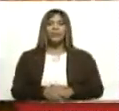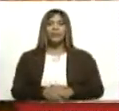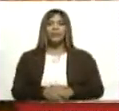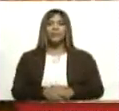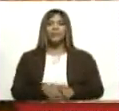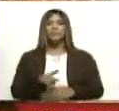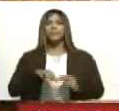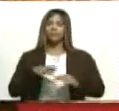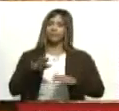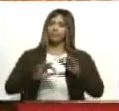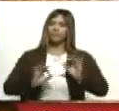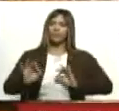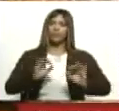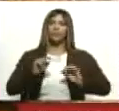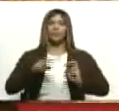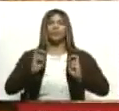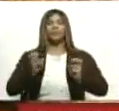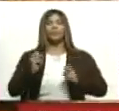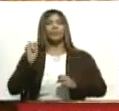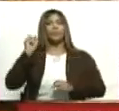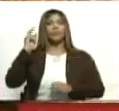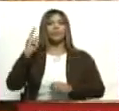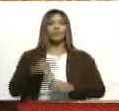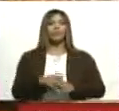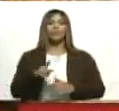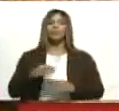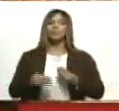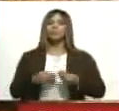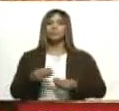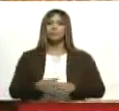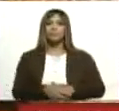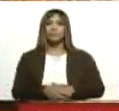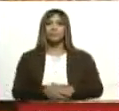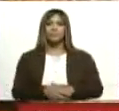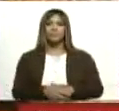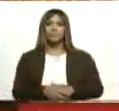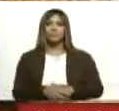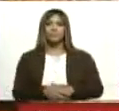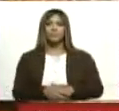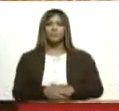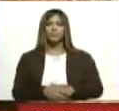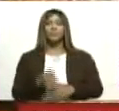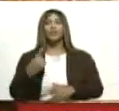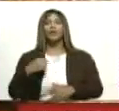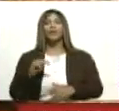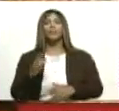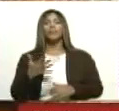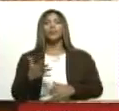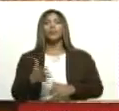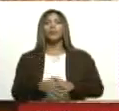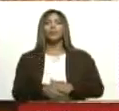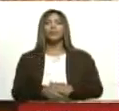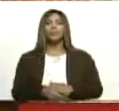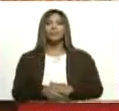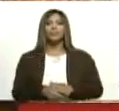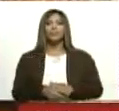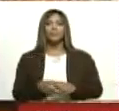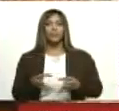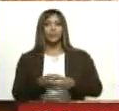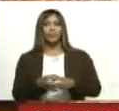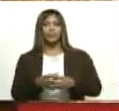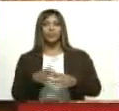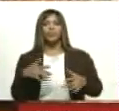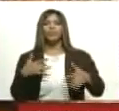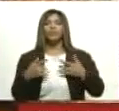llevar a las tablas este tema indígena? ¿Qué te inspira? Claro, mira, tenemos aproximadamente la agrupación